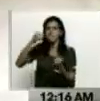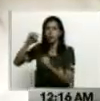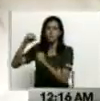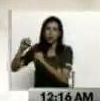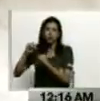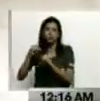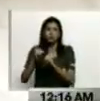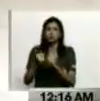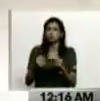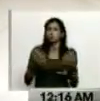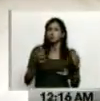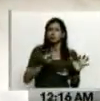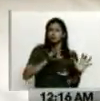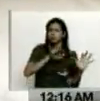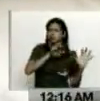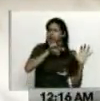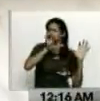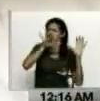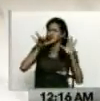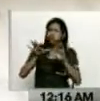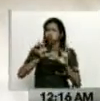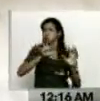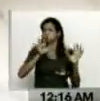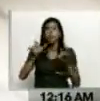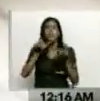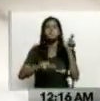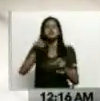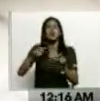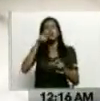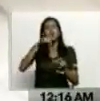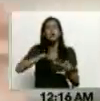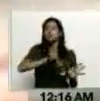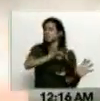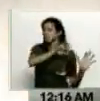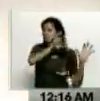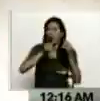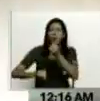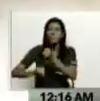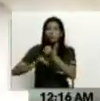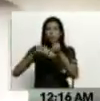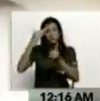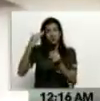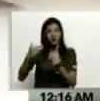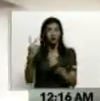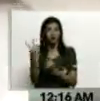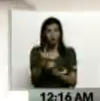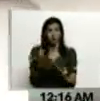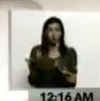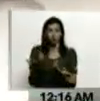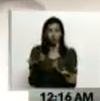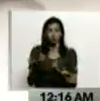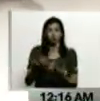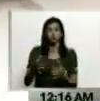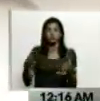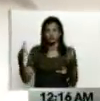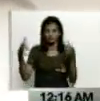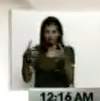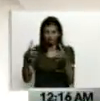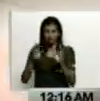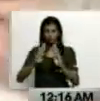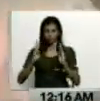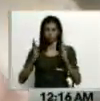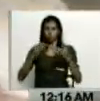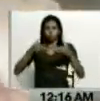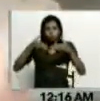rodeado por miles y miles de activistas civiles y pedirían armas Incluso si es un cuartel